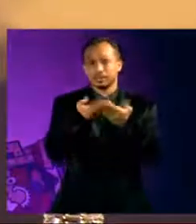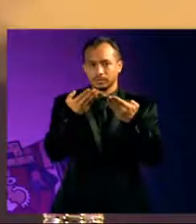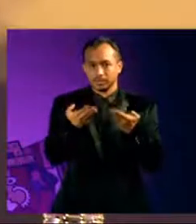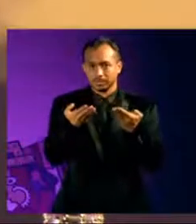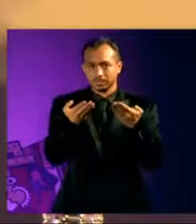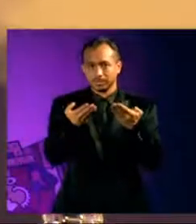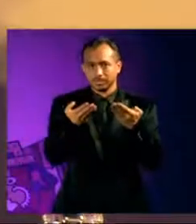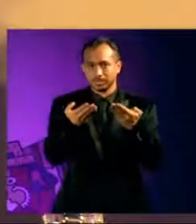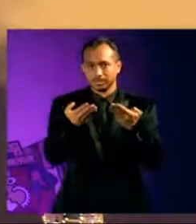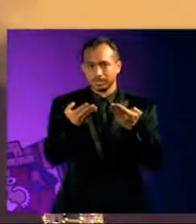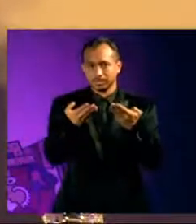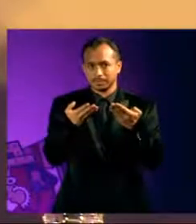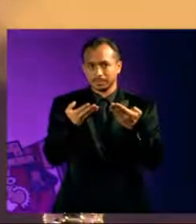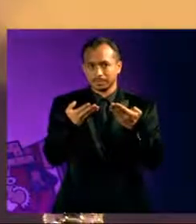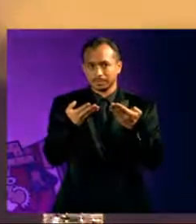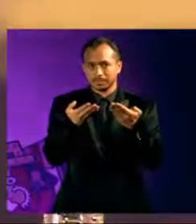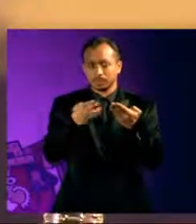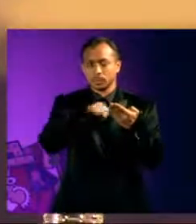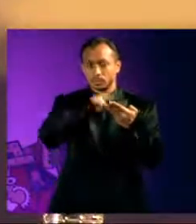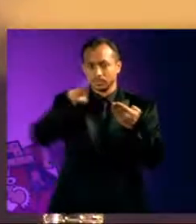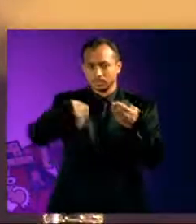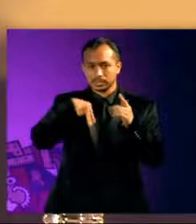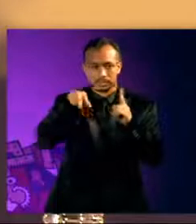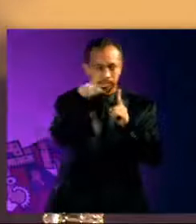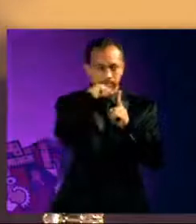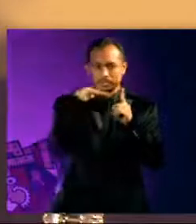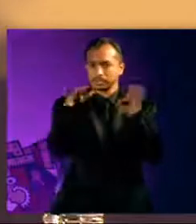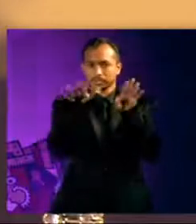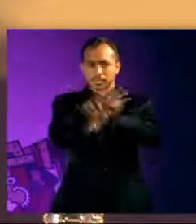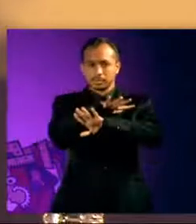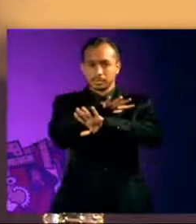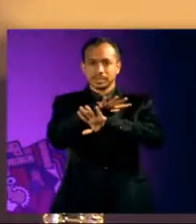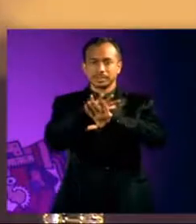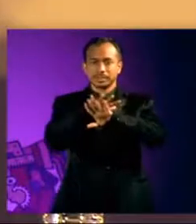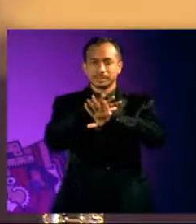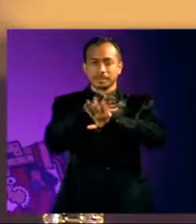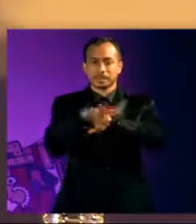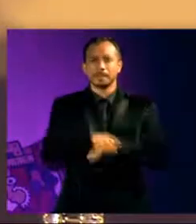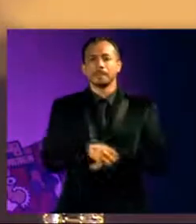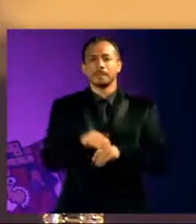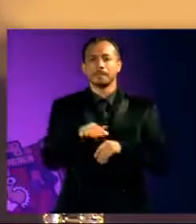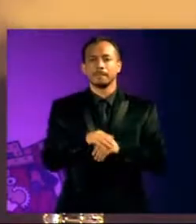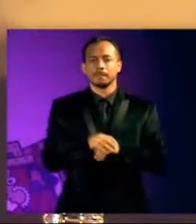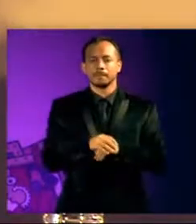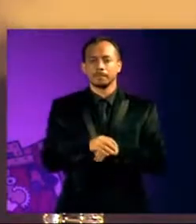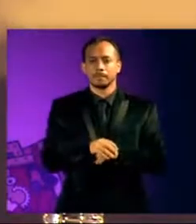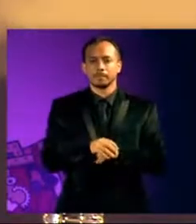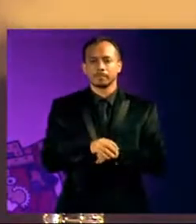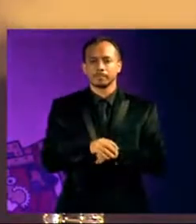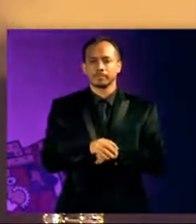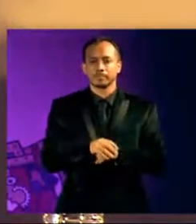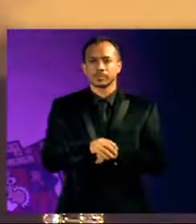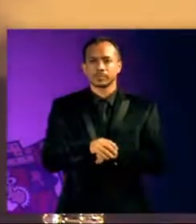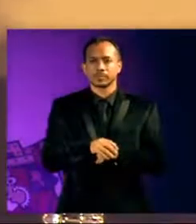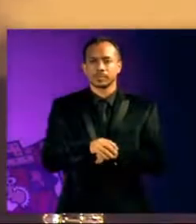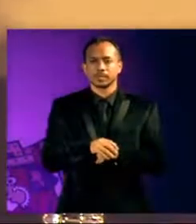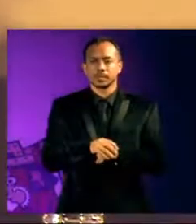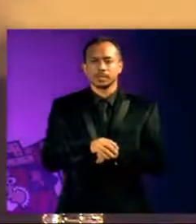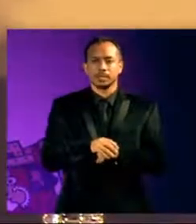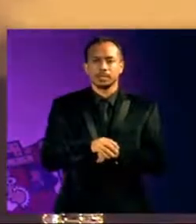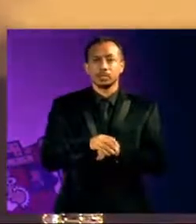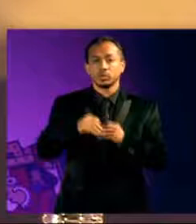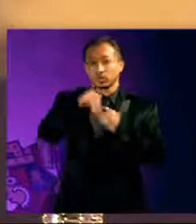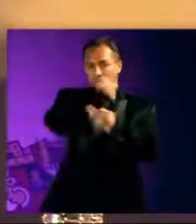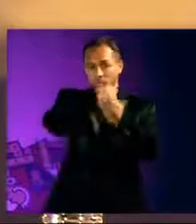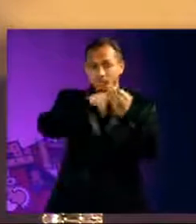la manera de vernos el mundo no todo digamos por una parte toda la reflexión de las